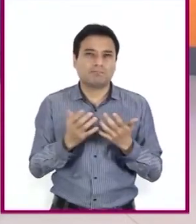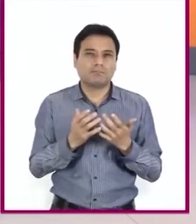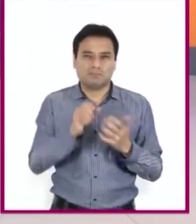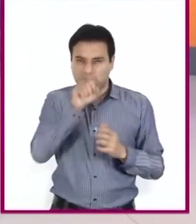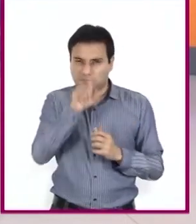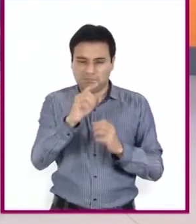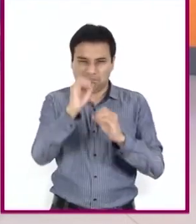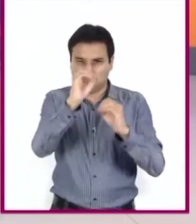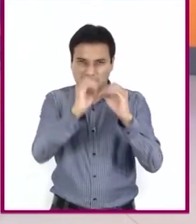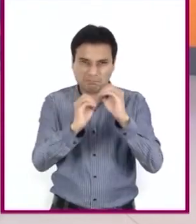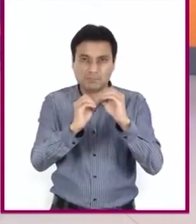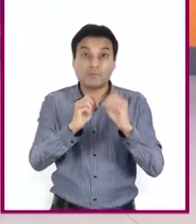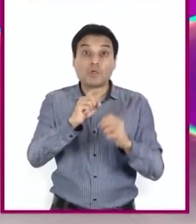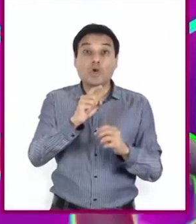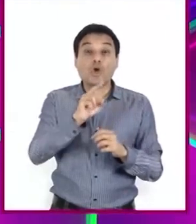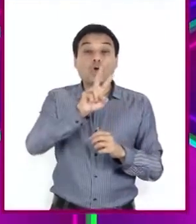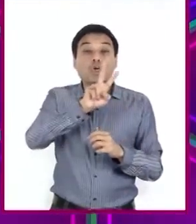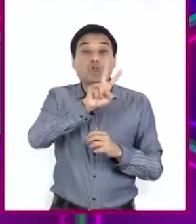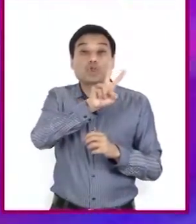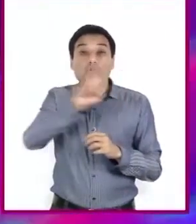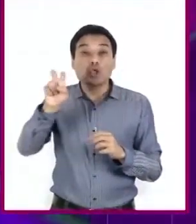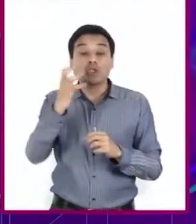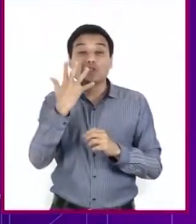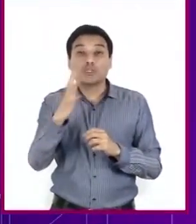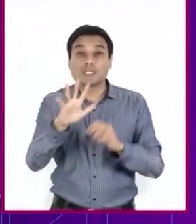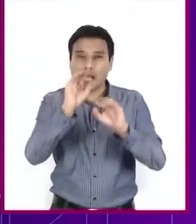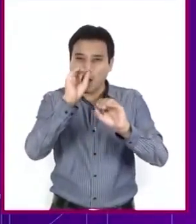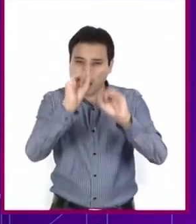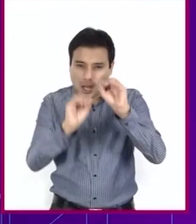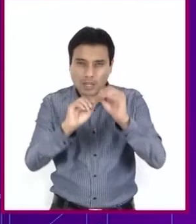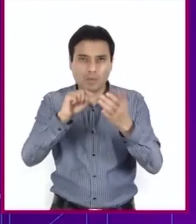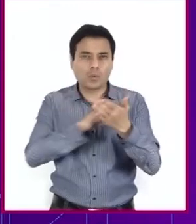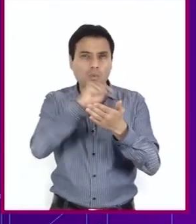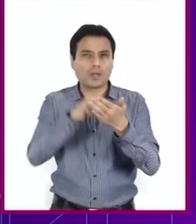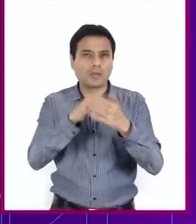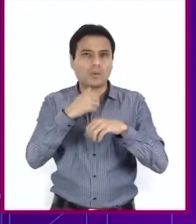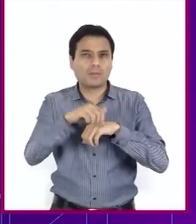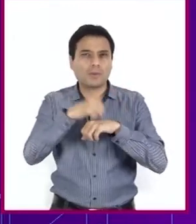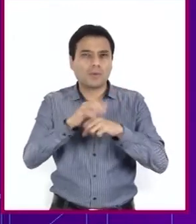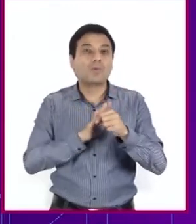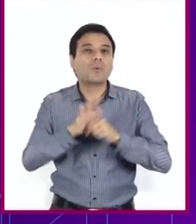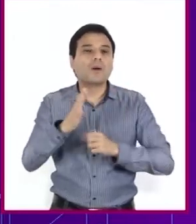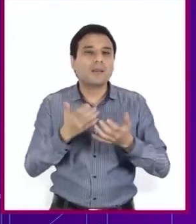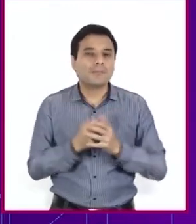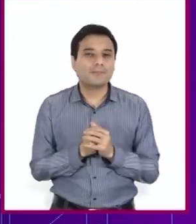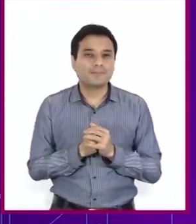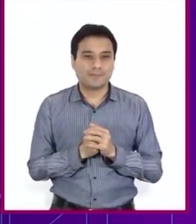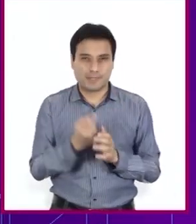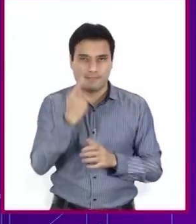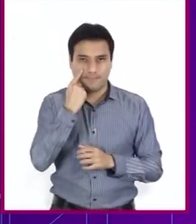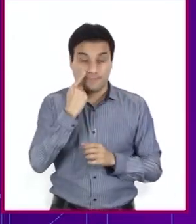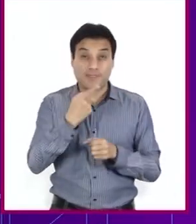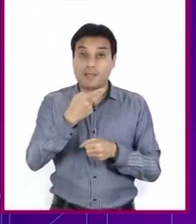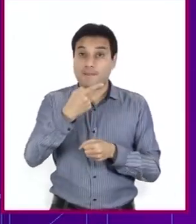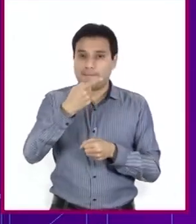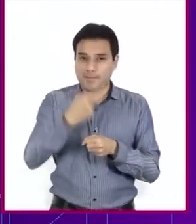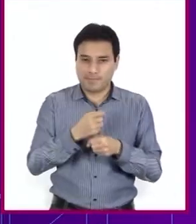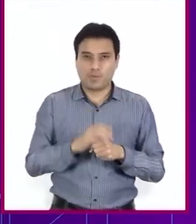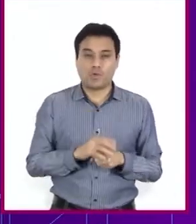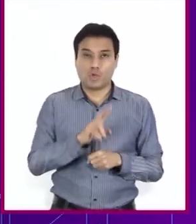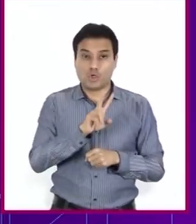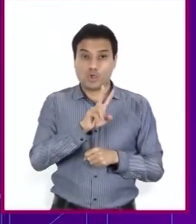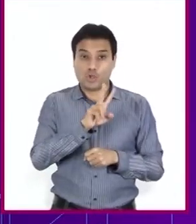con 210 círculos? Para encontrar la posición, primero se iguala